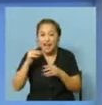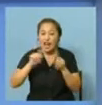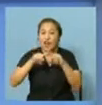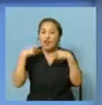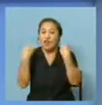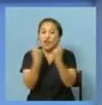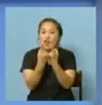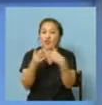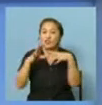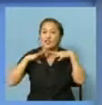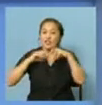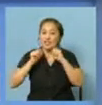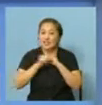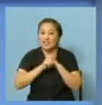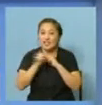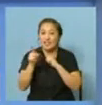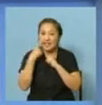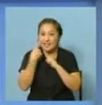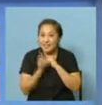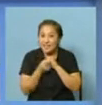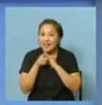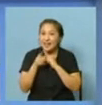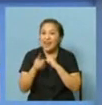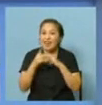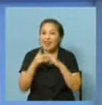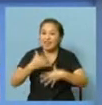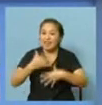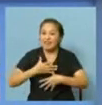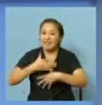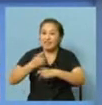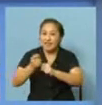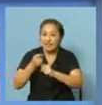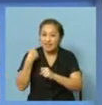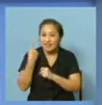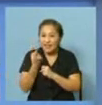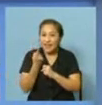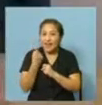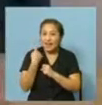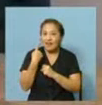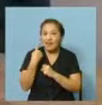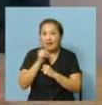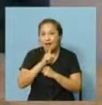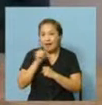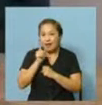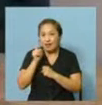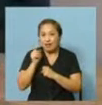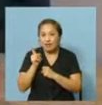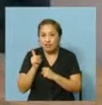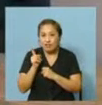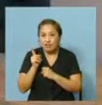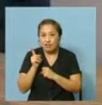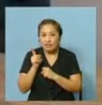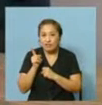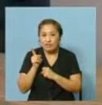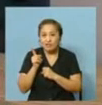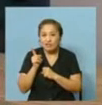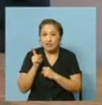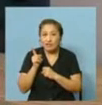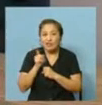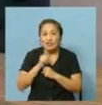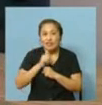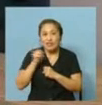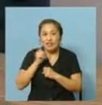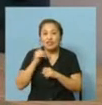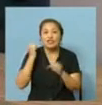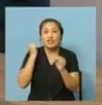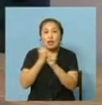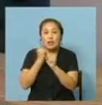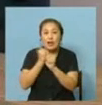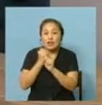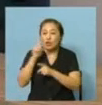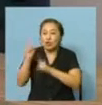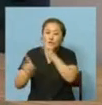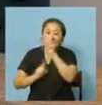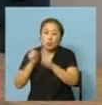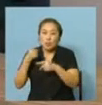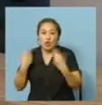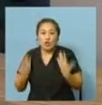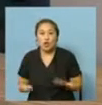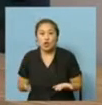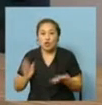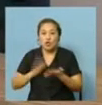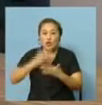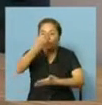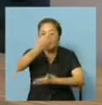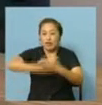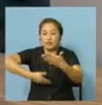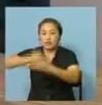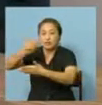de la oficina central de defensa del consumidor estuvimos trabajando con algunas cuestiones que tenían que ver con